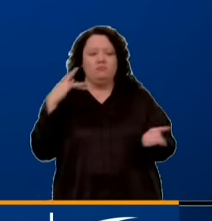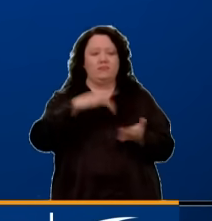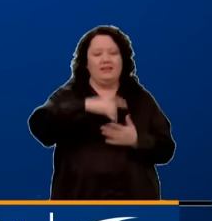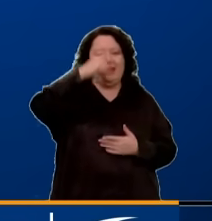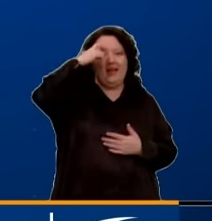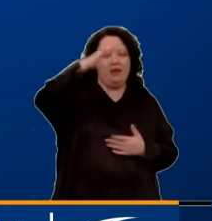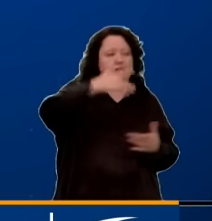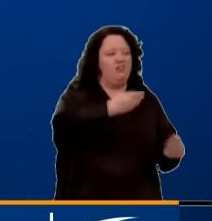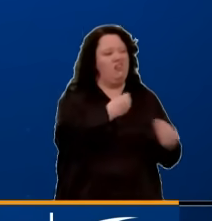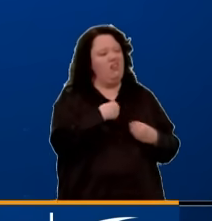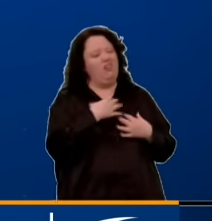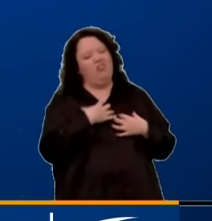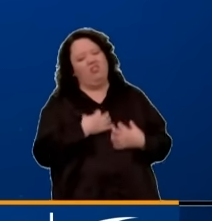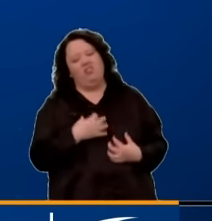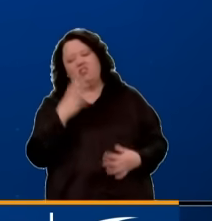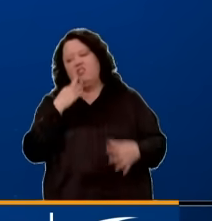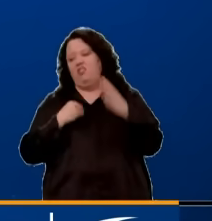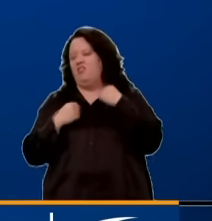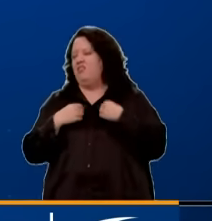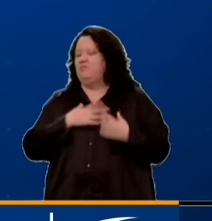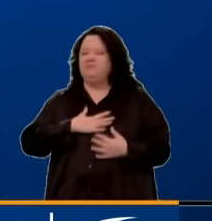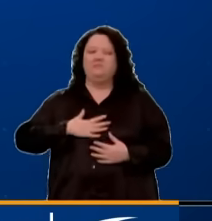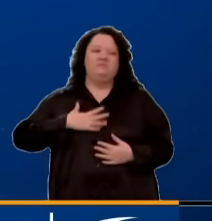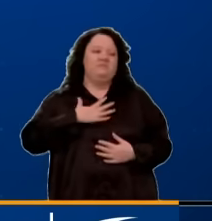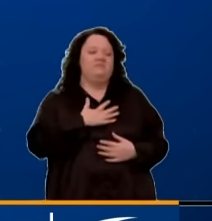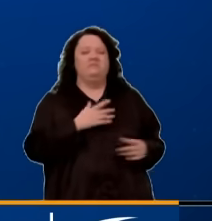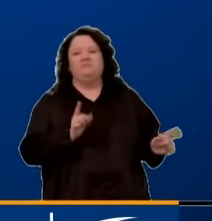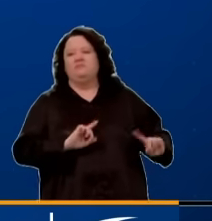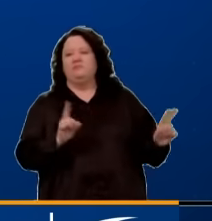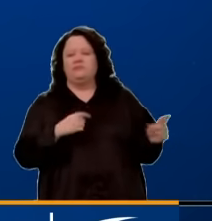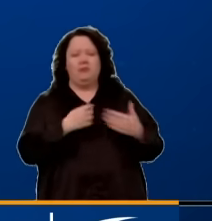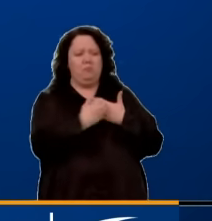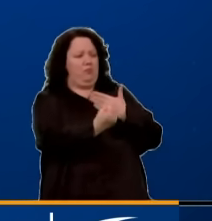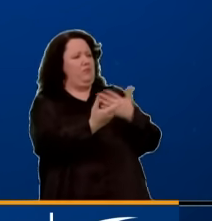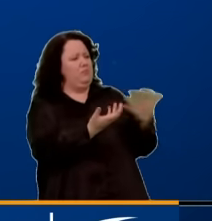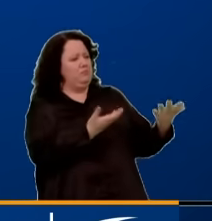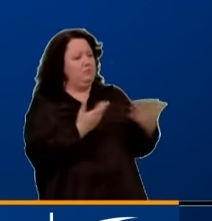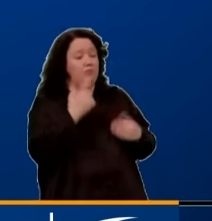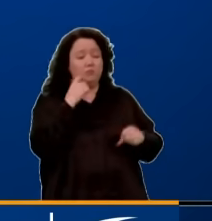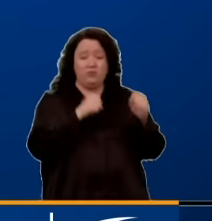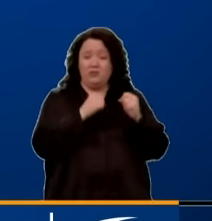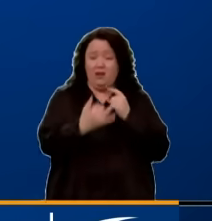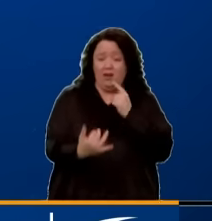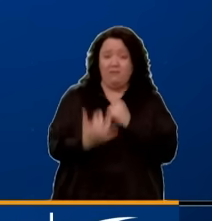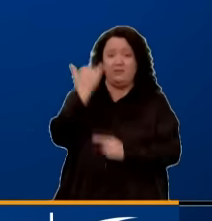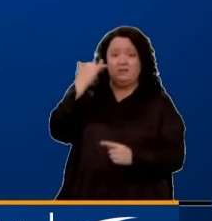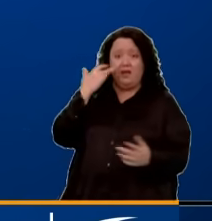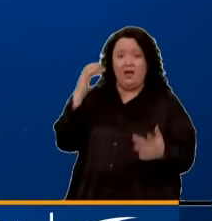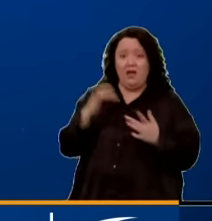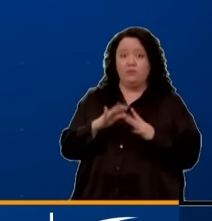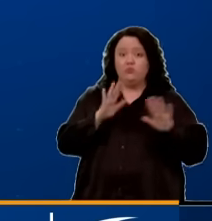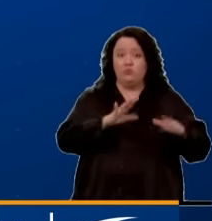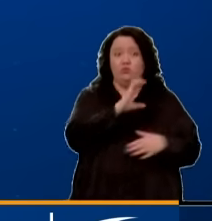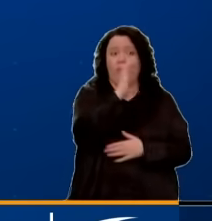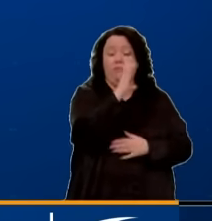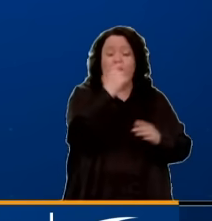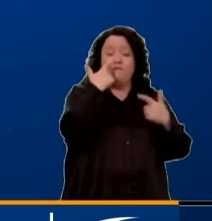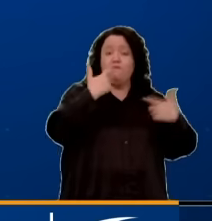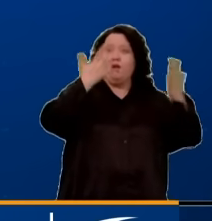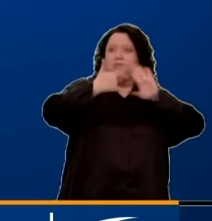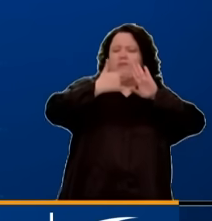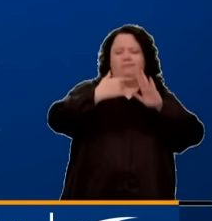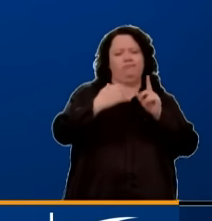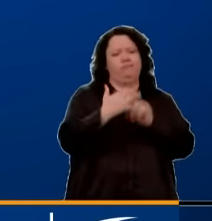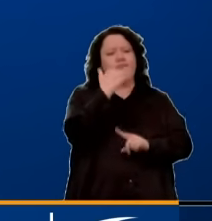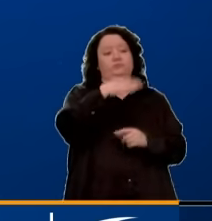me trajo tristeza y experiencias desagradables. Esta estafa que experimenté puede dañar completamente la reputación del país, especialmente